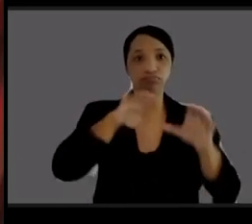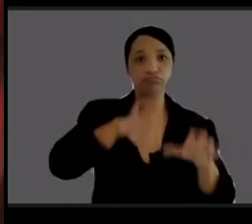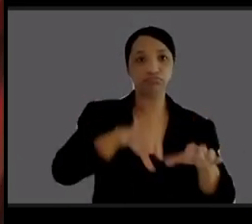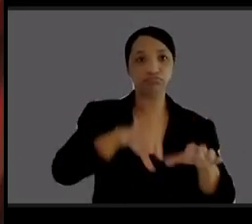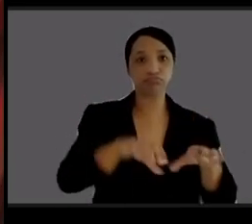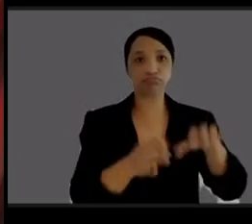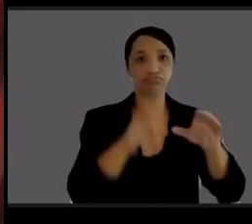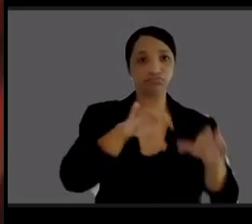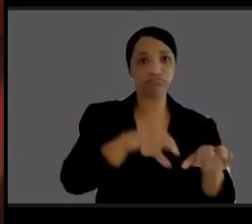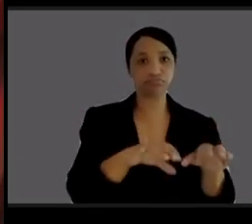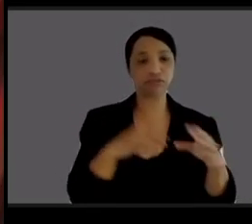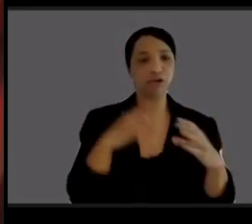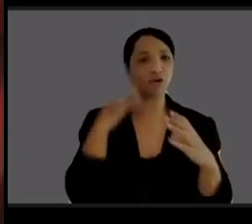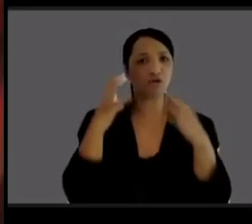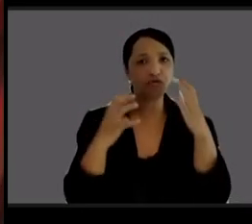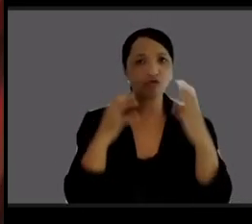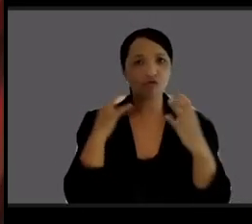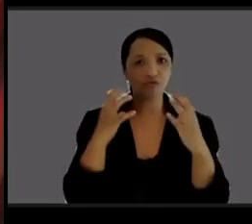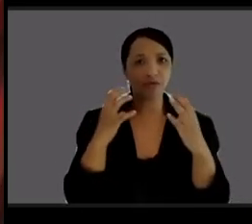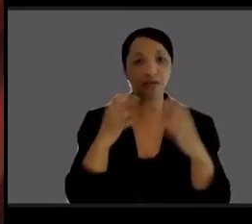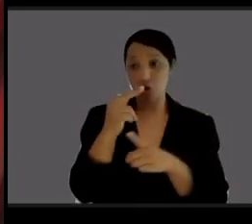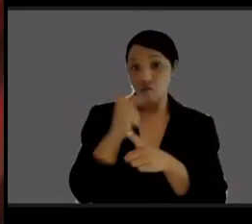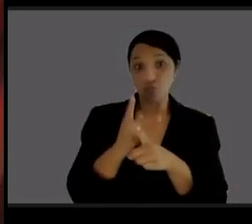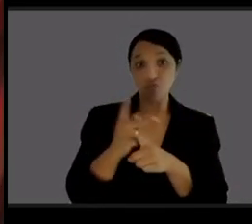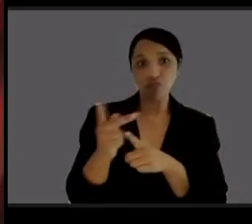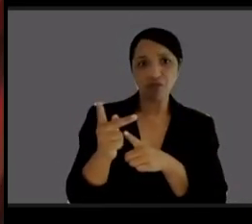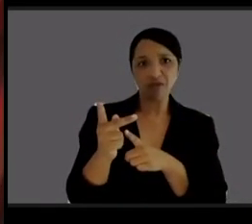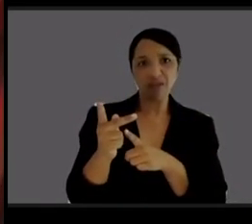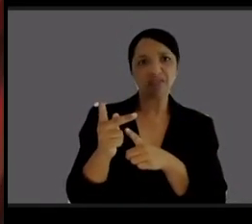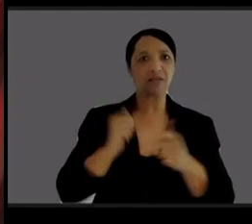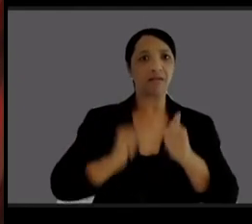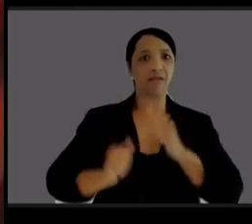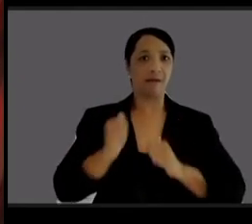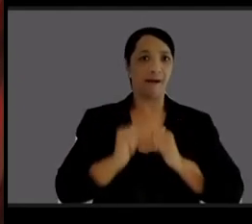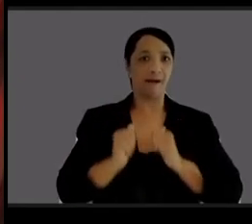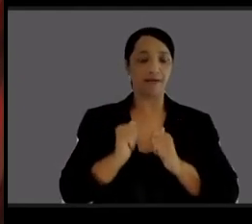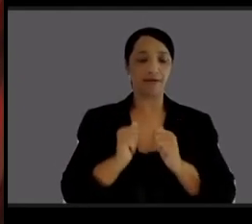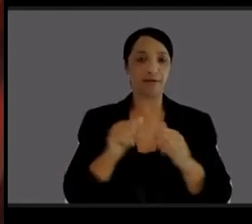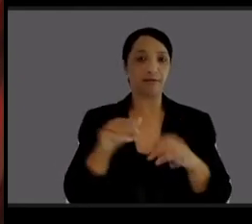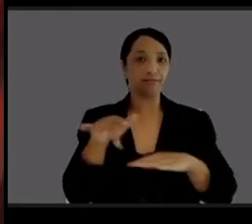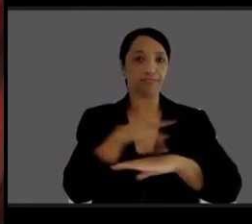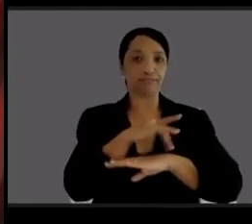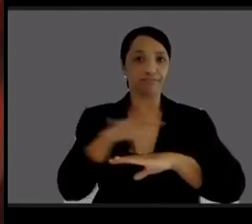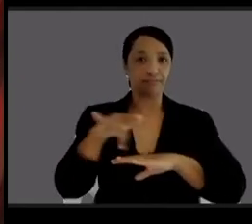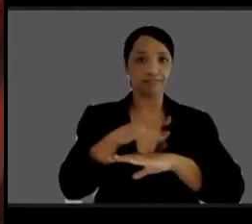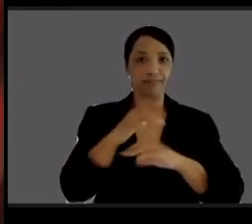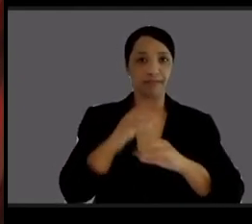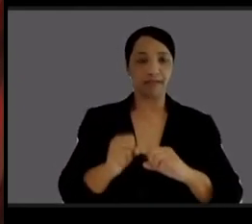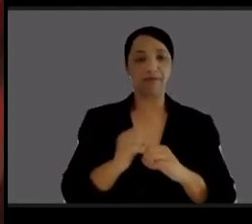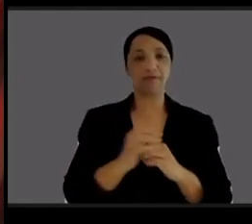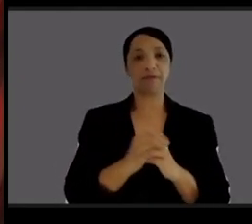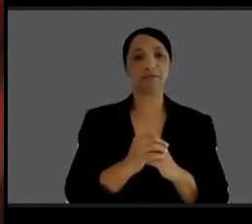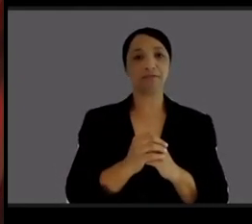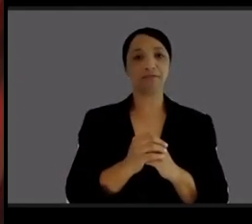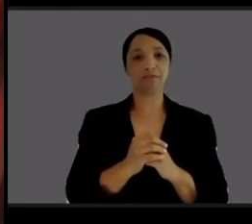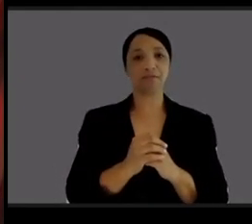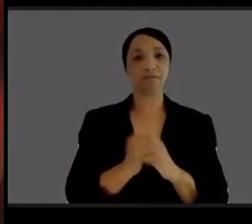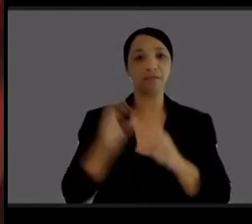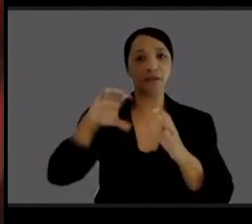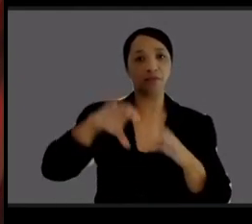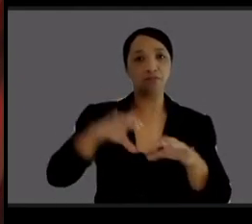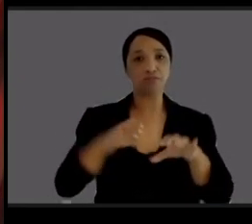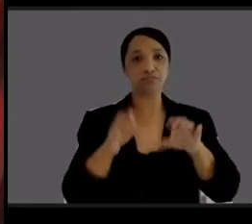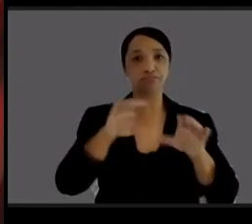violentos conocidos como una locura, desarrollados o actuados por un actor de kabuki profesional que crean